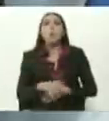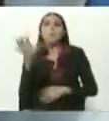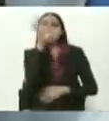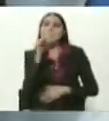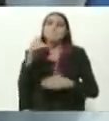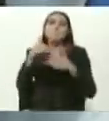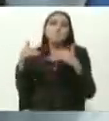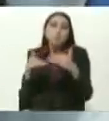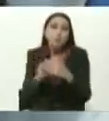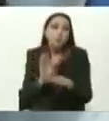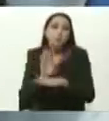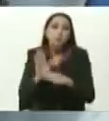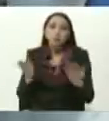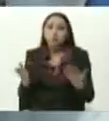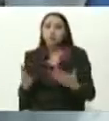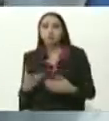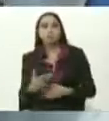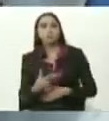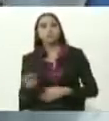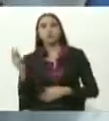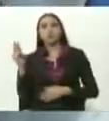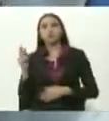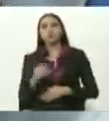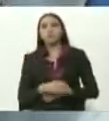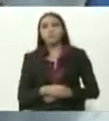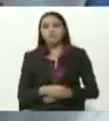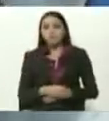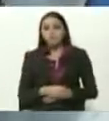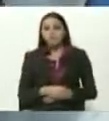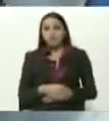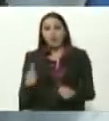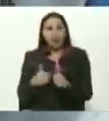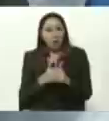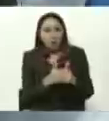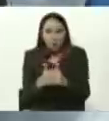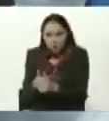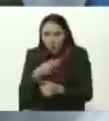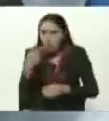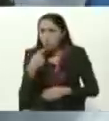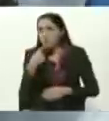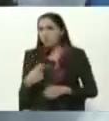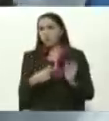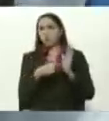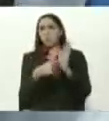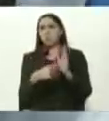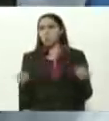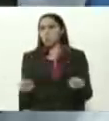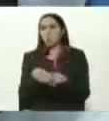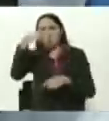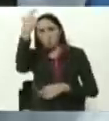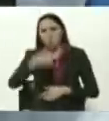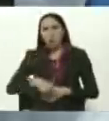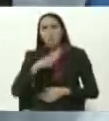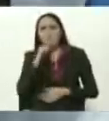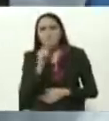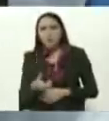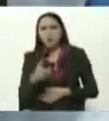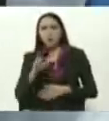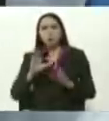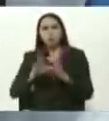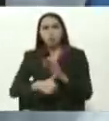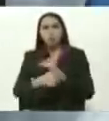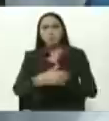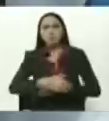recubiertos bajo ese manto de supuestos refugiados o perseguidos políticos cuando son tremendos ampones, tremendos criminales.